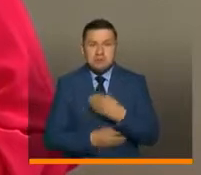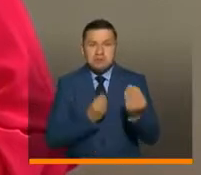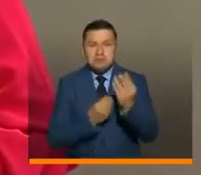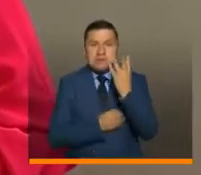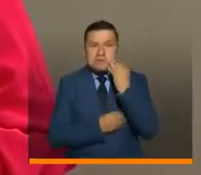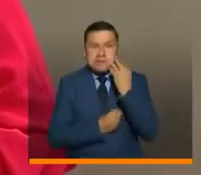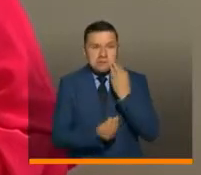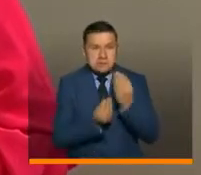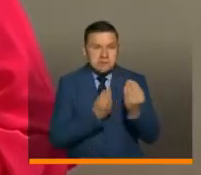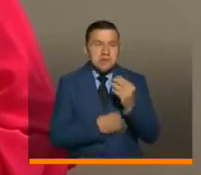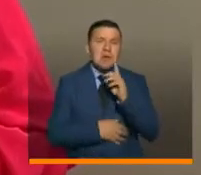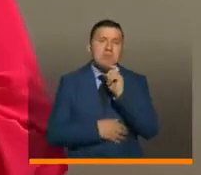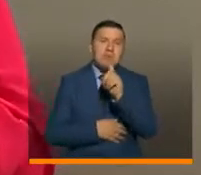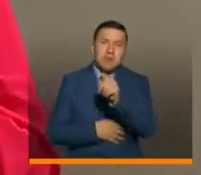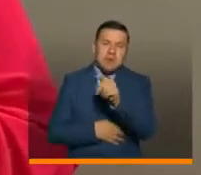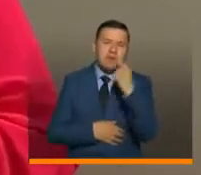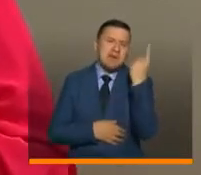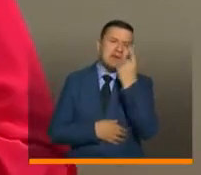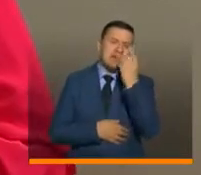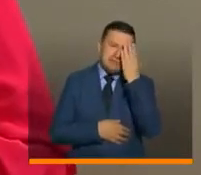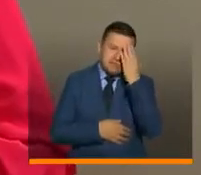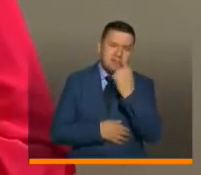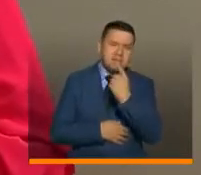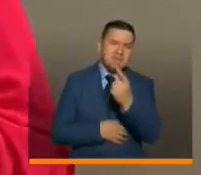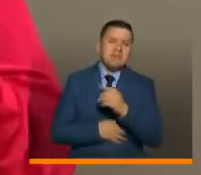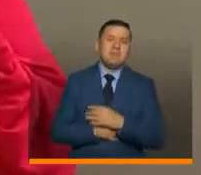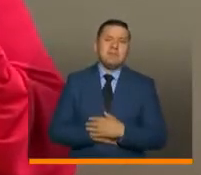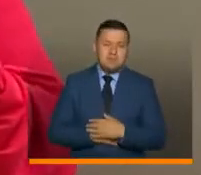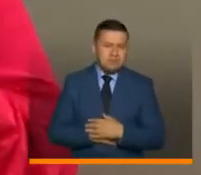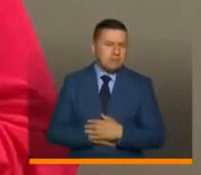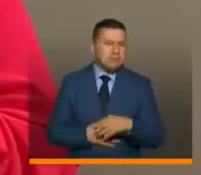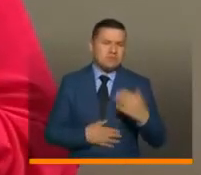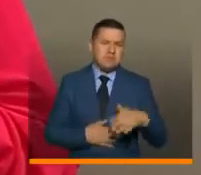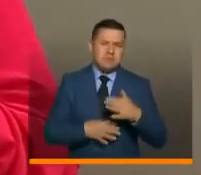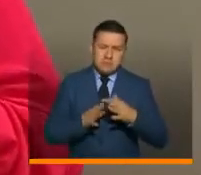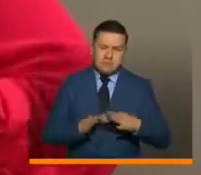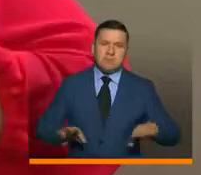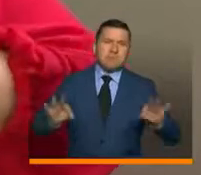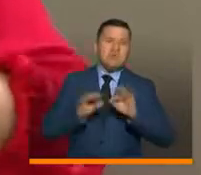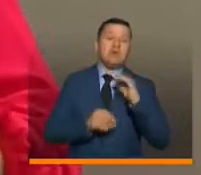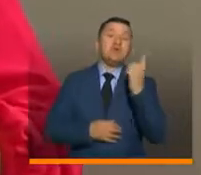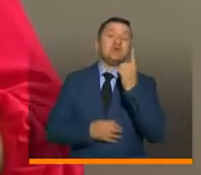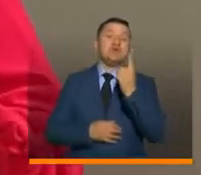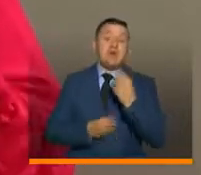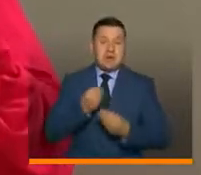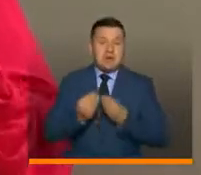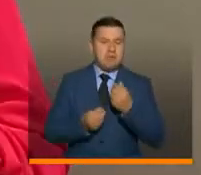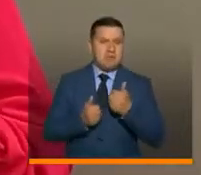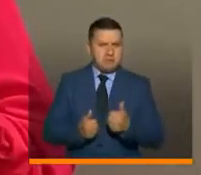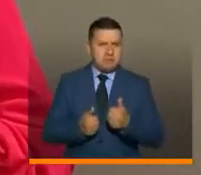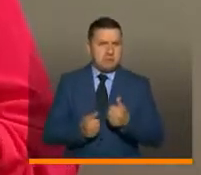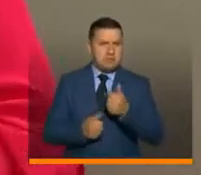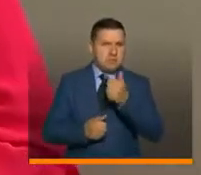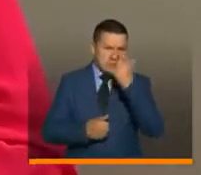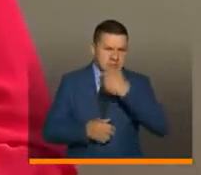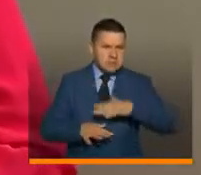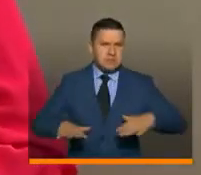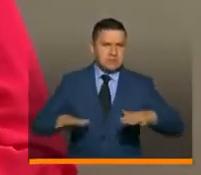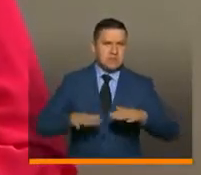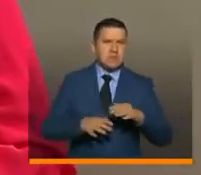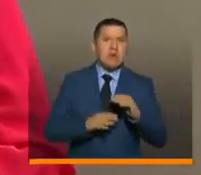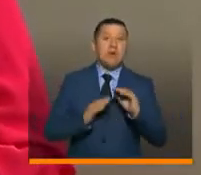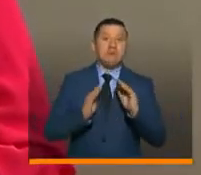experiencia que tuvimos en Bucaramanga y en general, como usted le decía al país, es muy importante, no solo que lo hagamos, sino lo hagamos con celeridad.